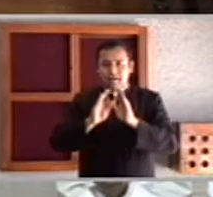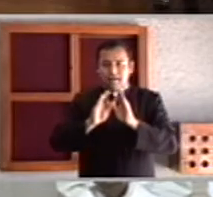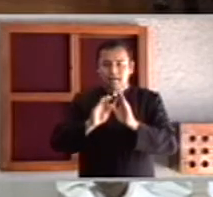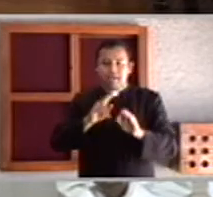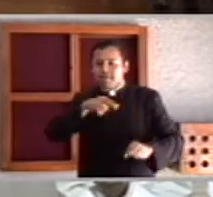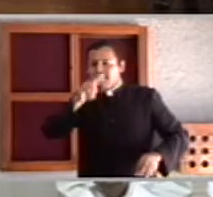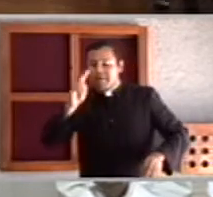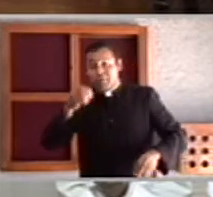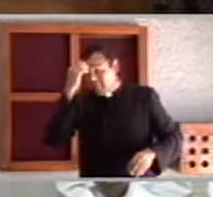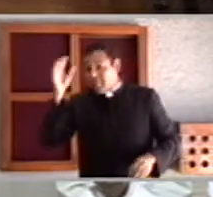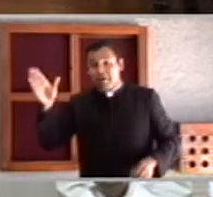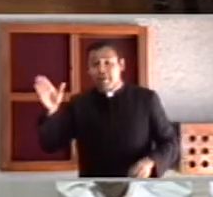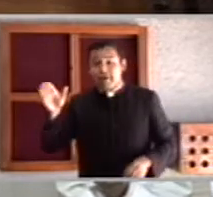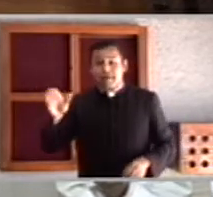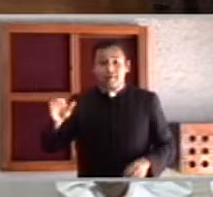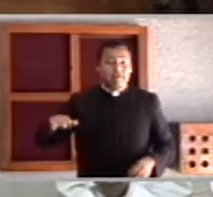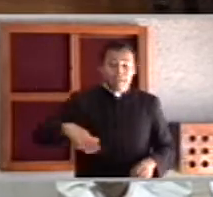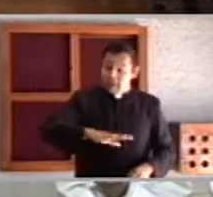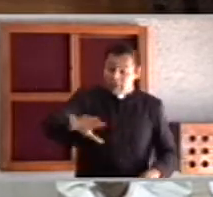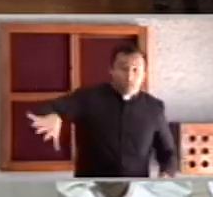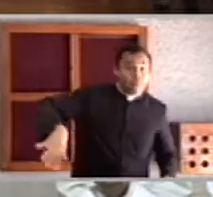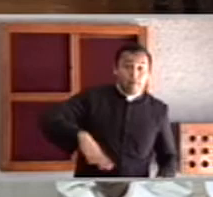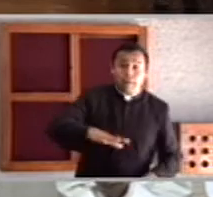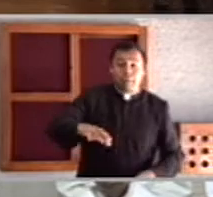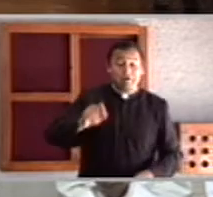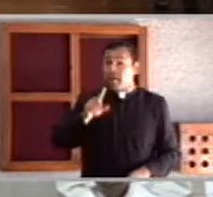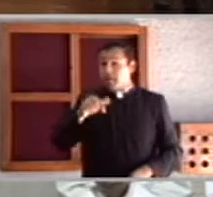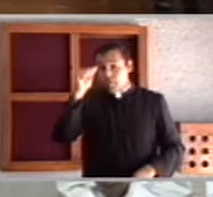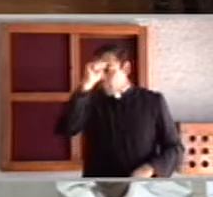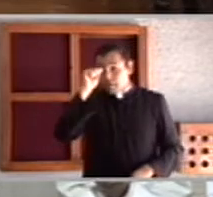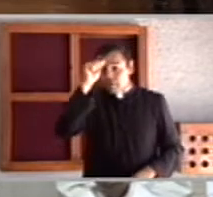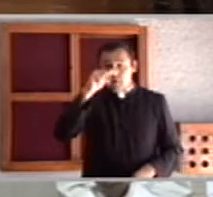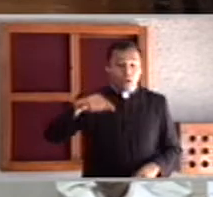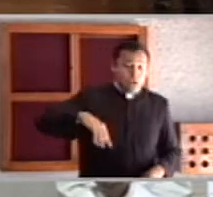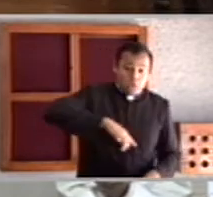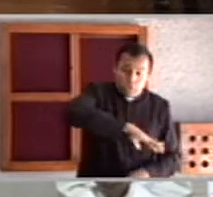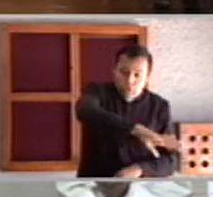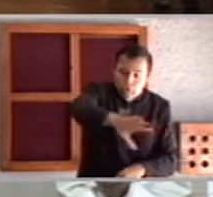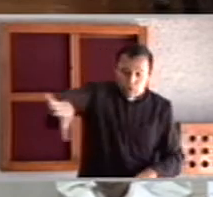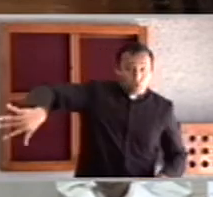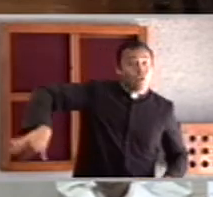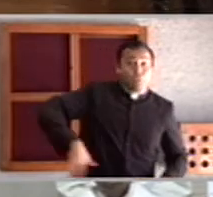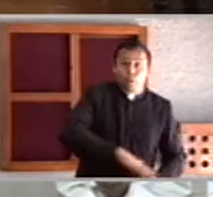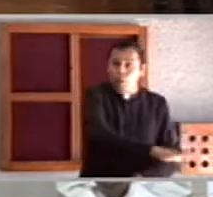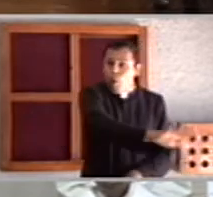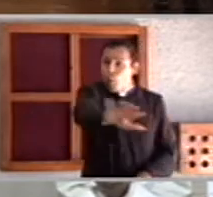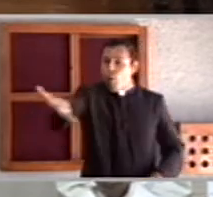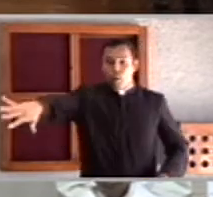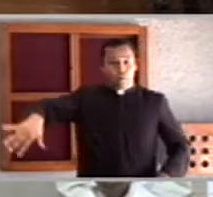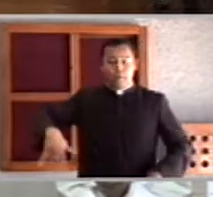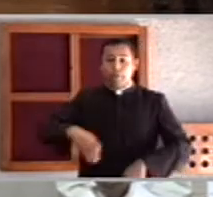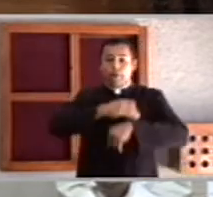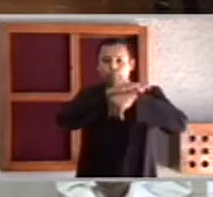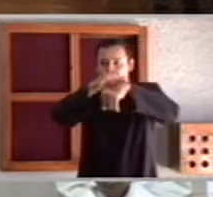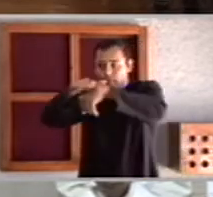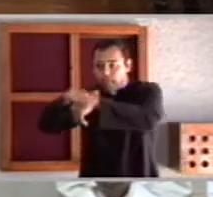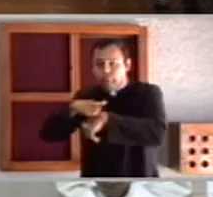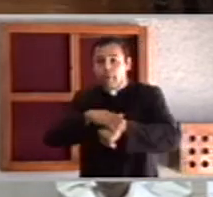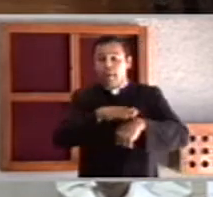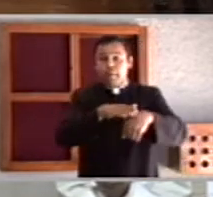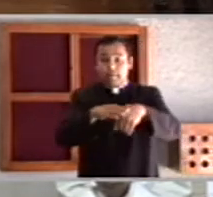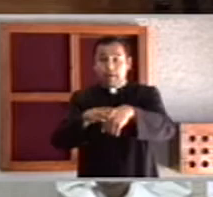los sacerdotes! Estamos llamados a llevar el